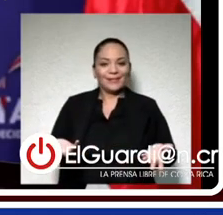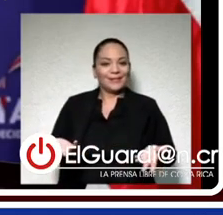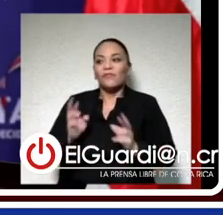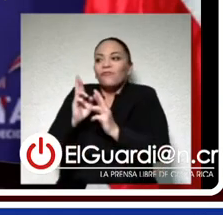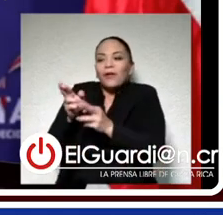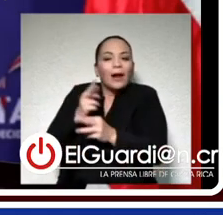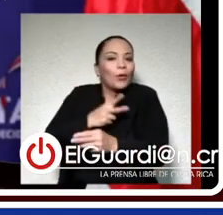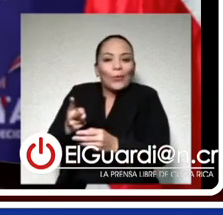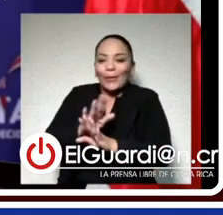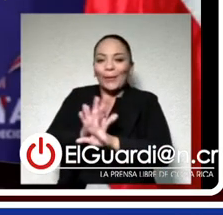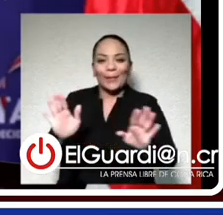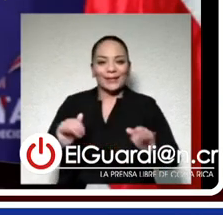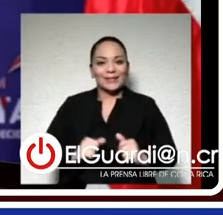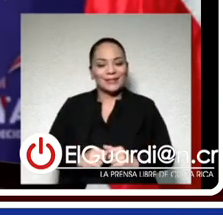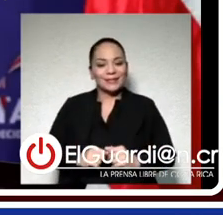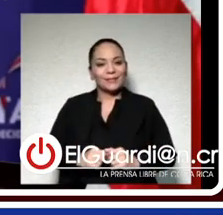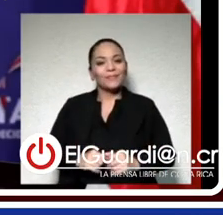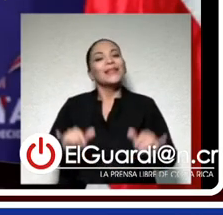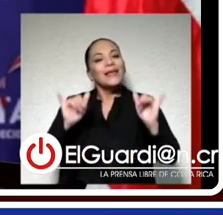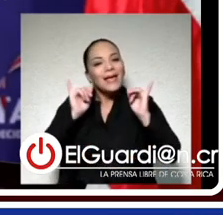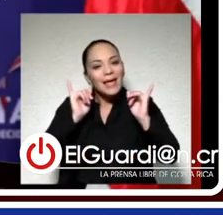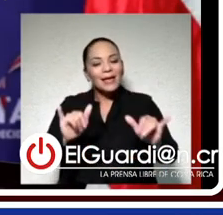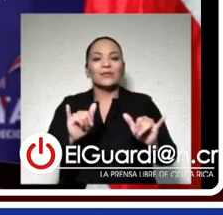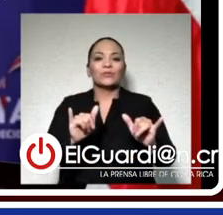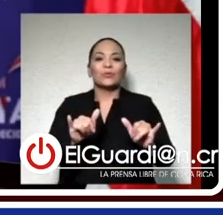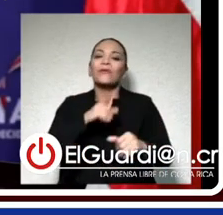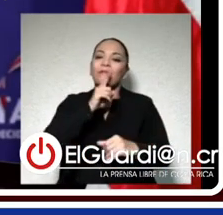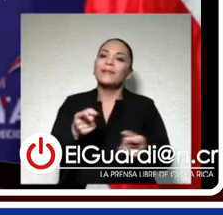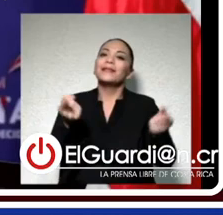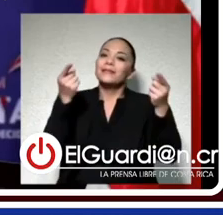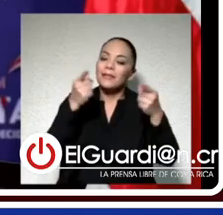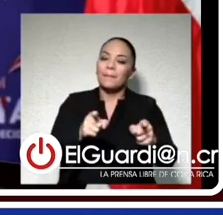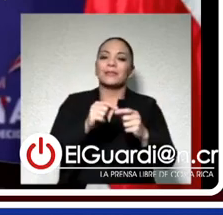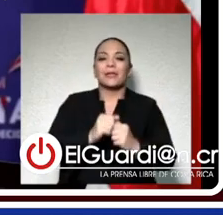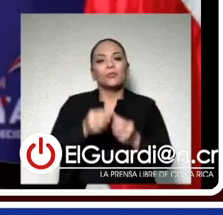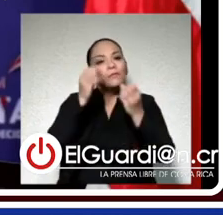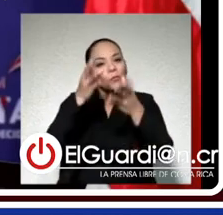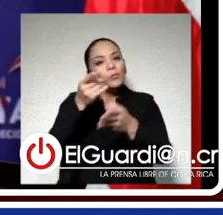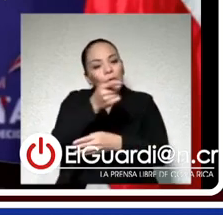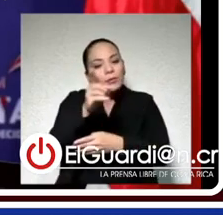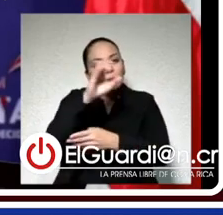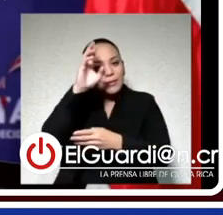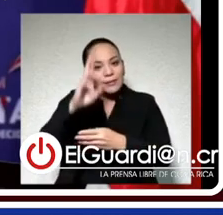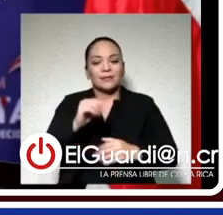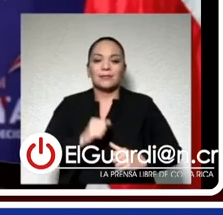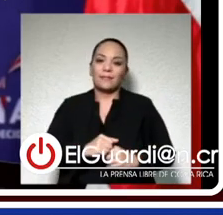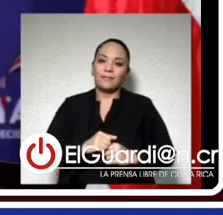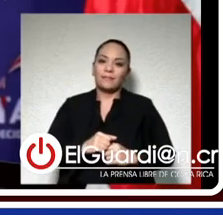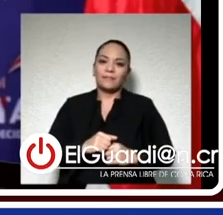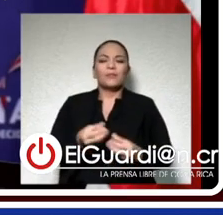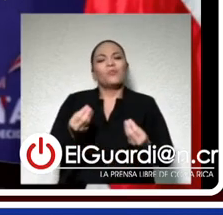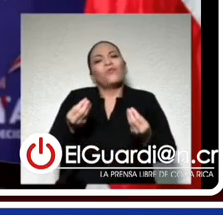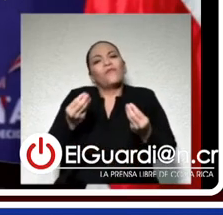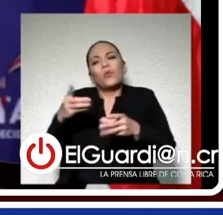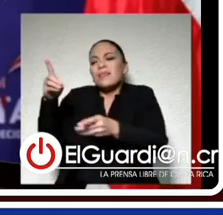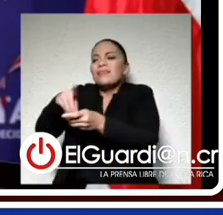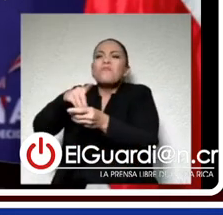Entonces, eso es lo que verdaderamente está pasando, costarricenses. Diputados perdiendo el